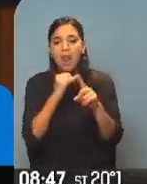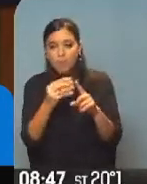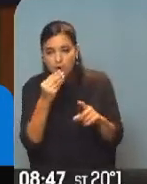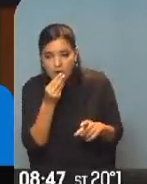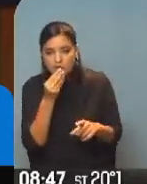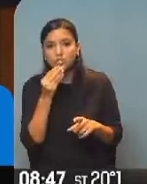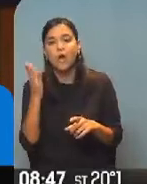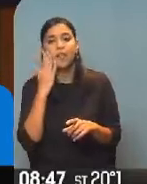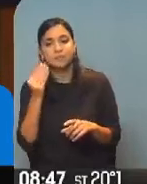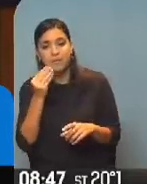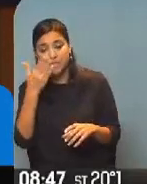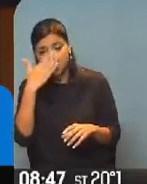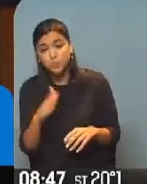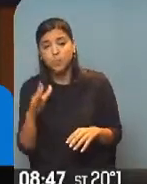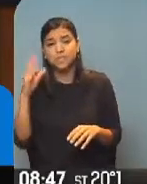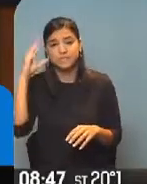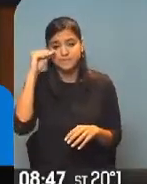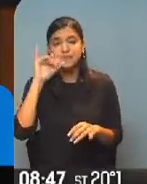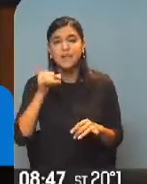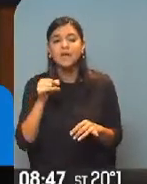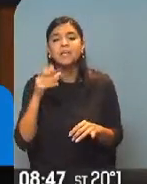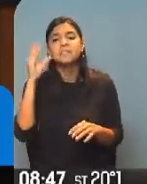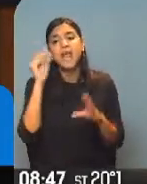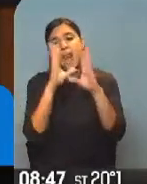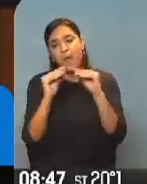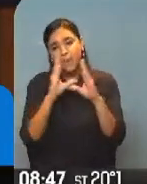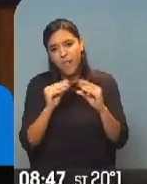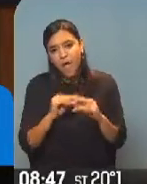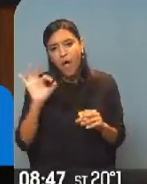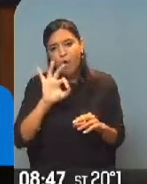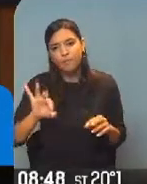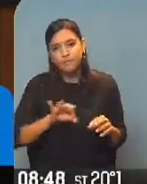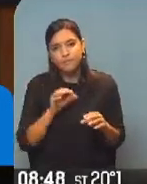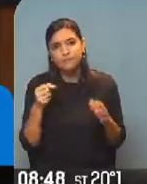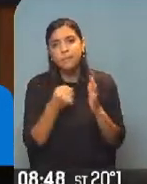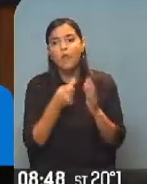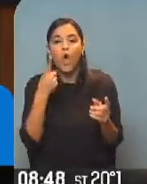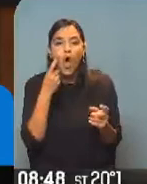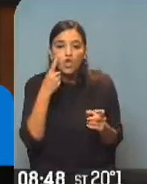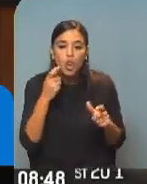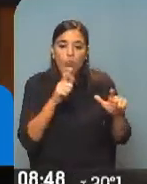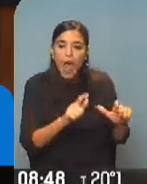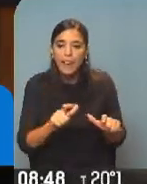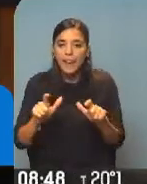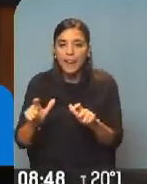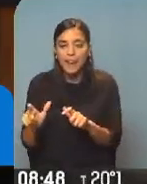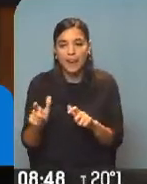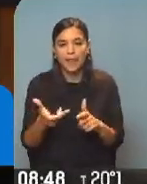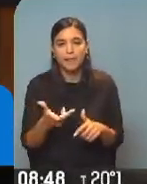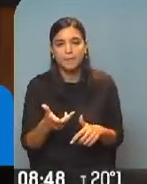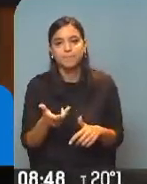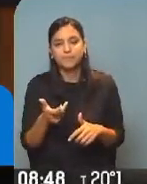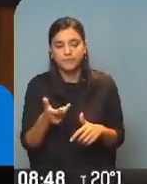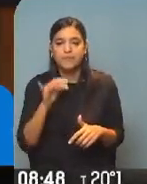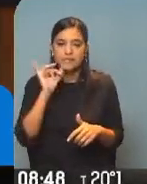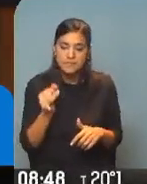después guardarse para la cena y en el caso de la cena navideño de fin de año controlar las porciones si está claro